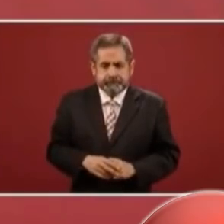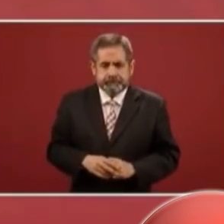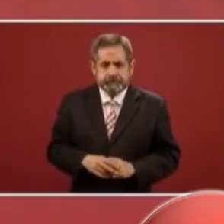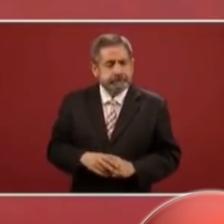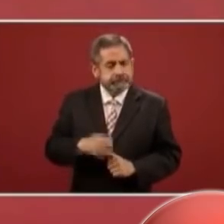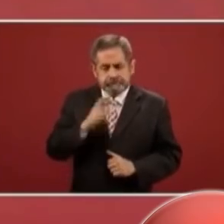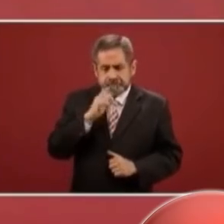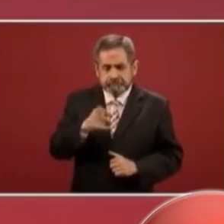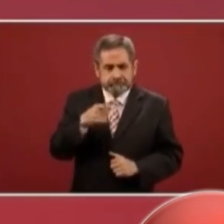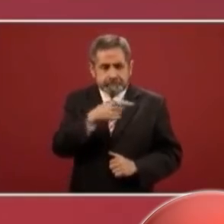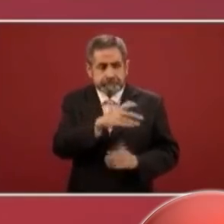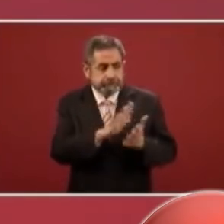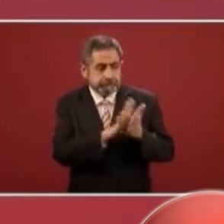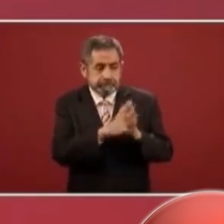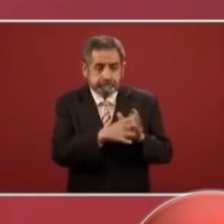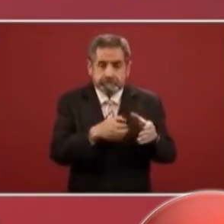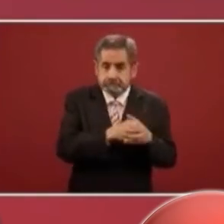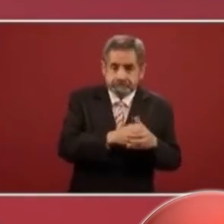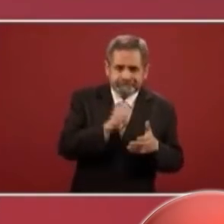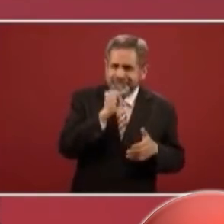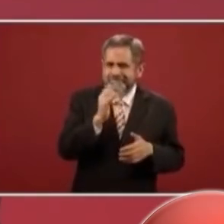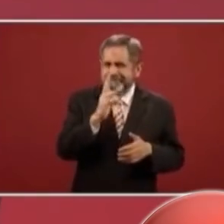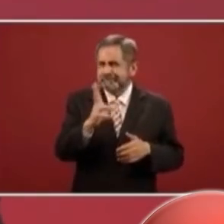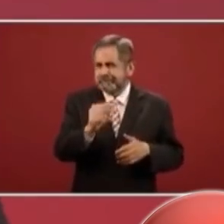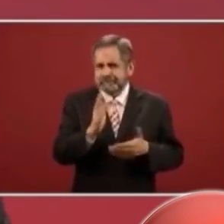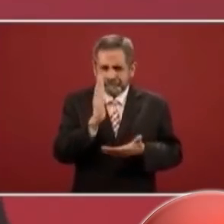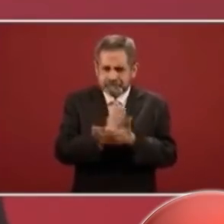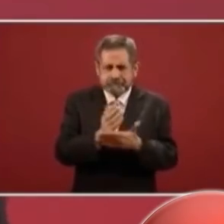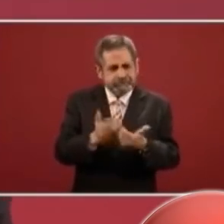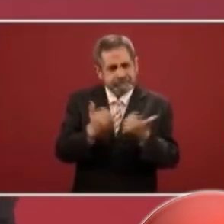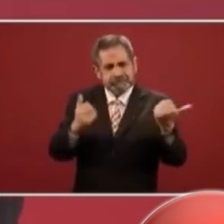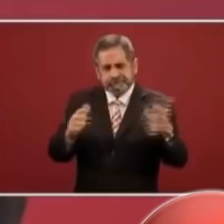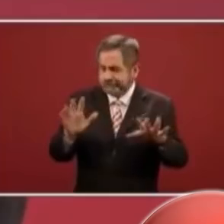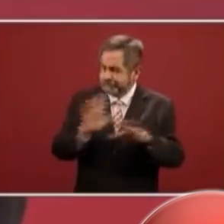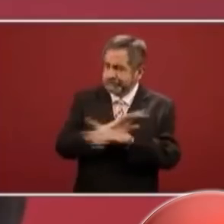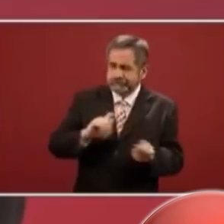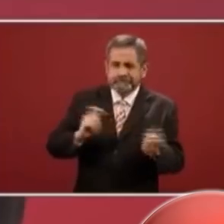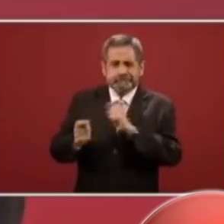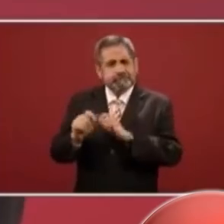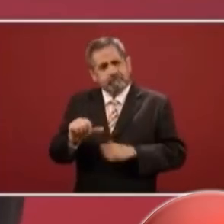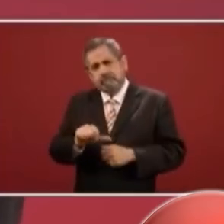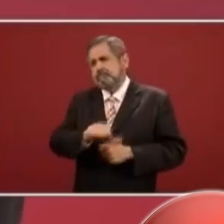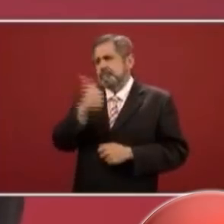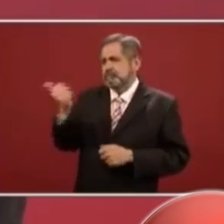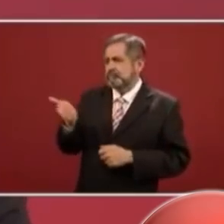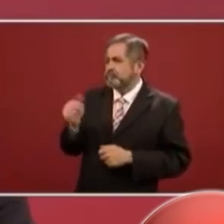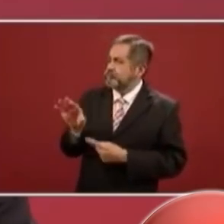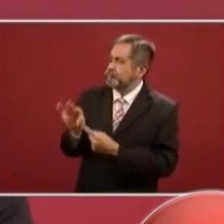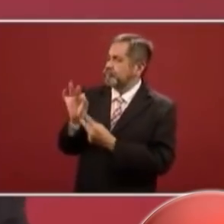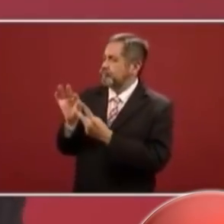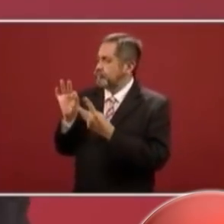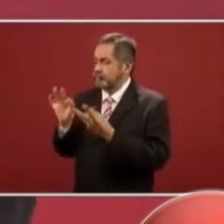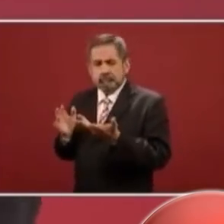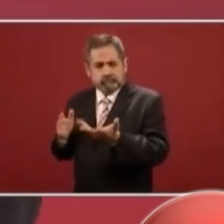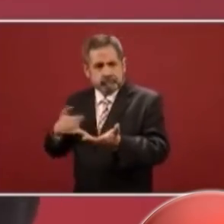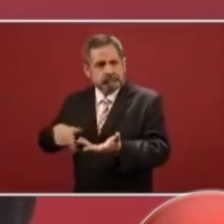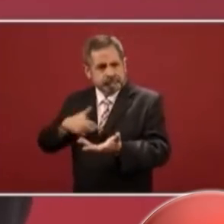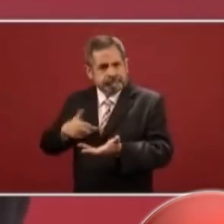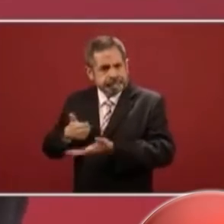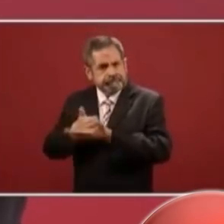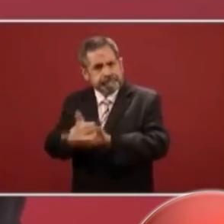campos, vamos a cambiar, vamos a buscar otras opciones, nosotros ayudamos.